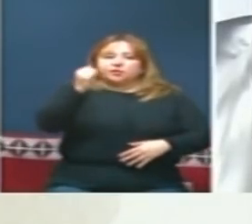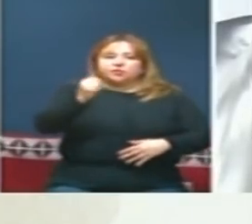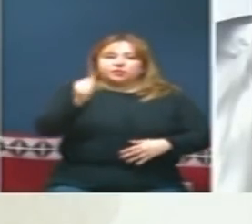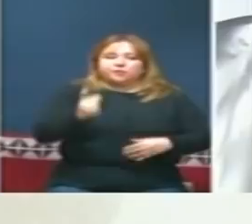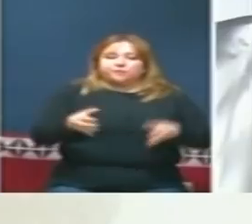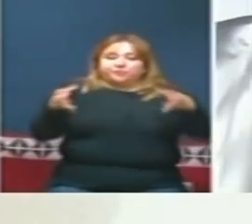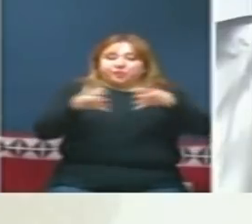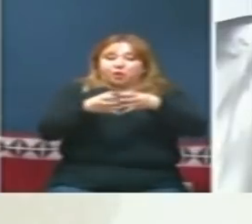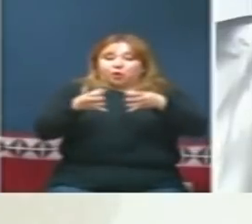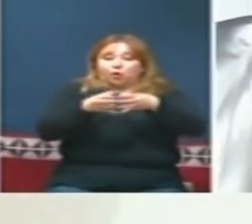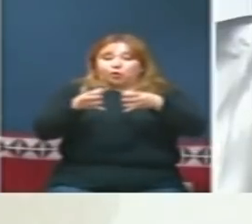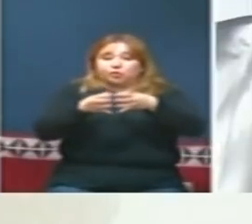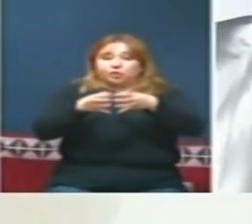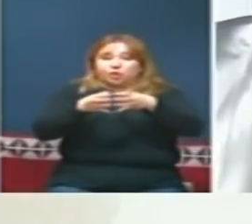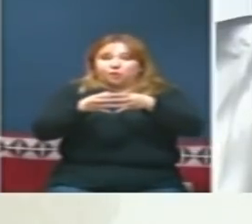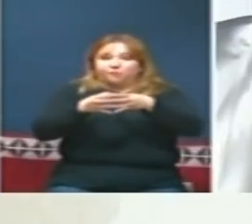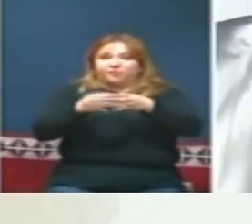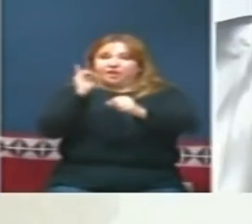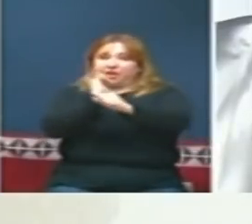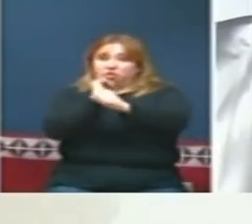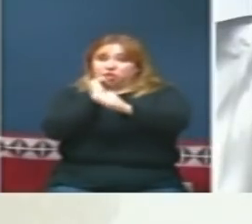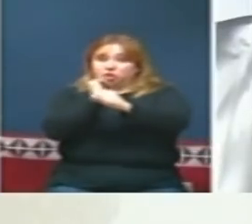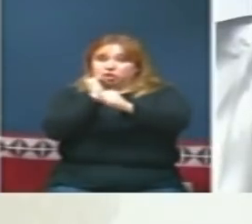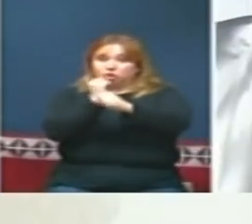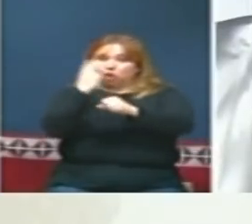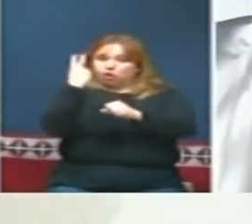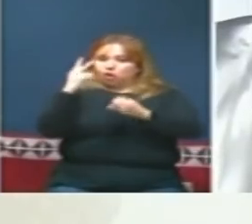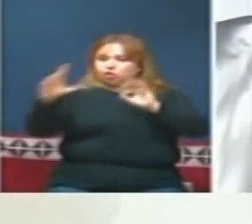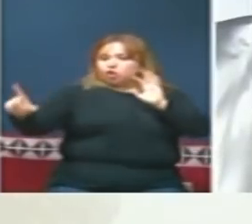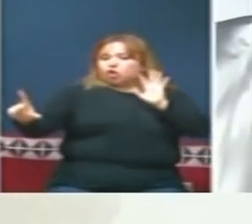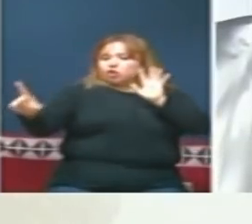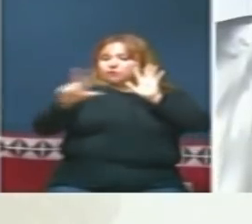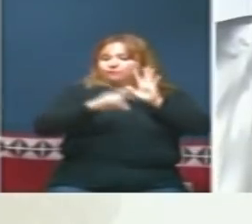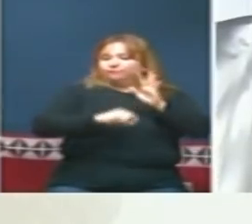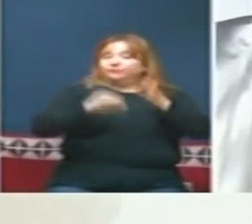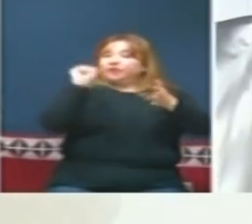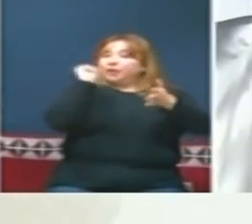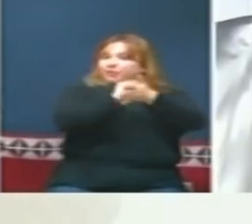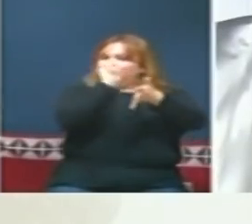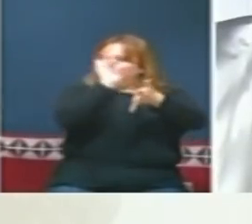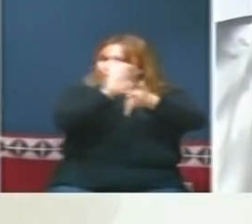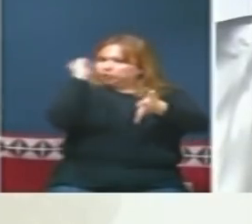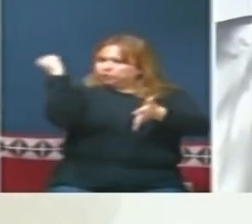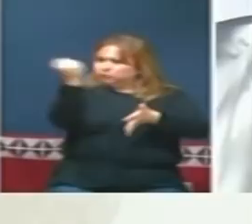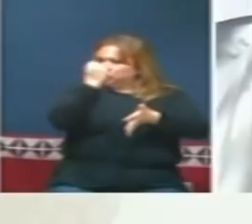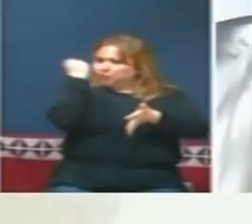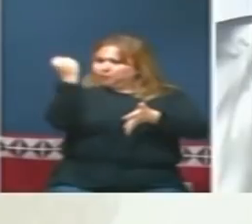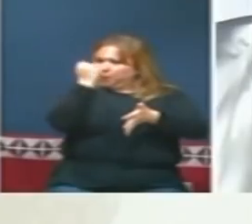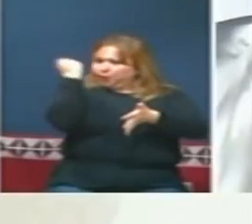Vaticano II, por los documentos del Episcopado Latinoamericano.